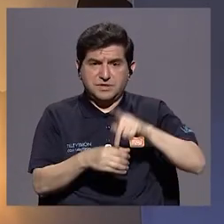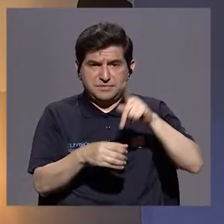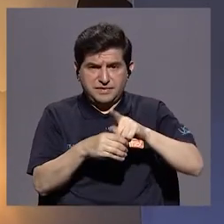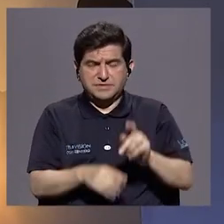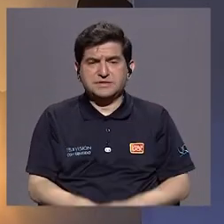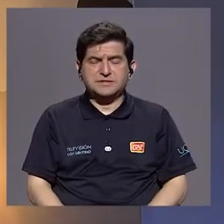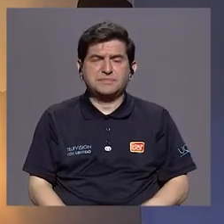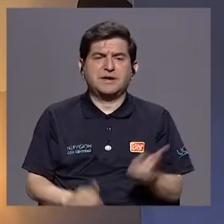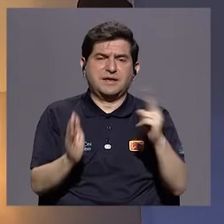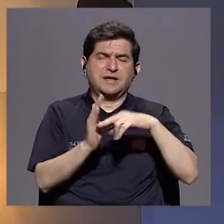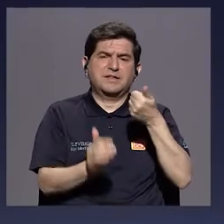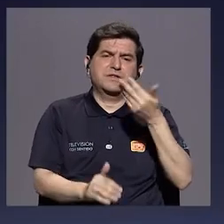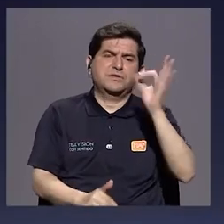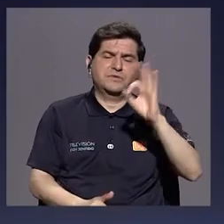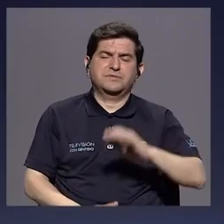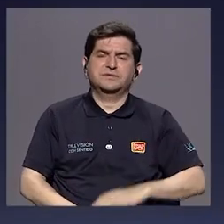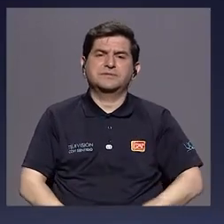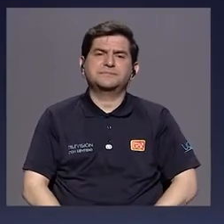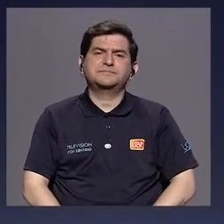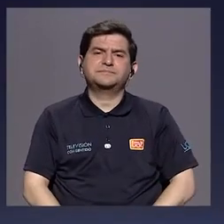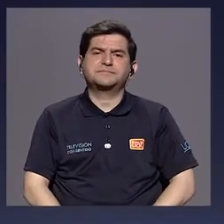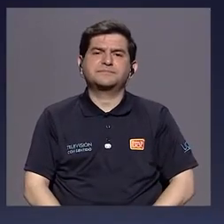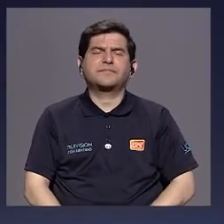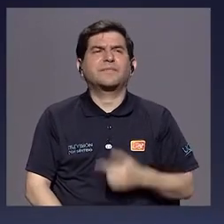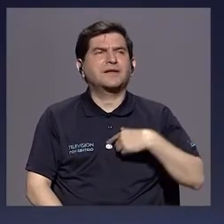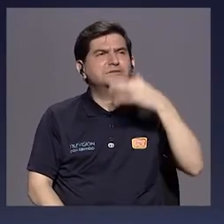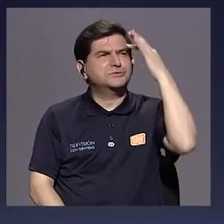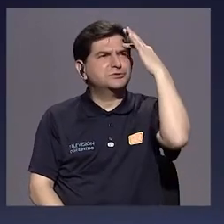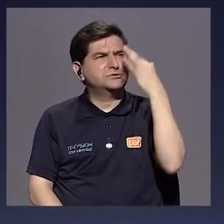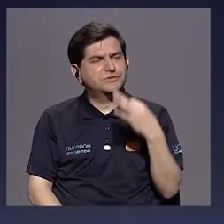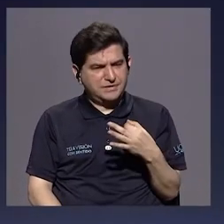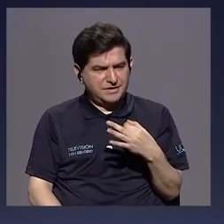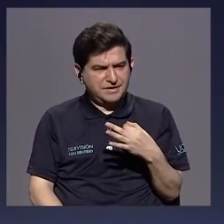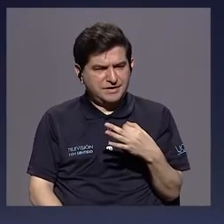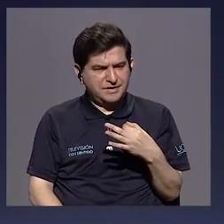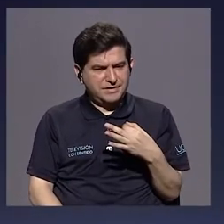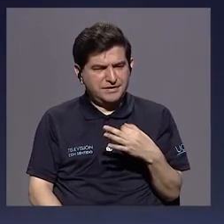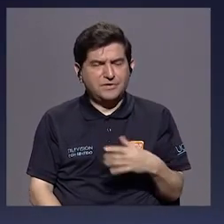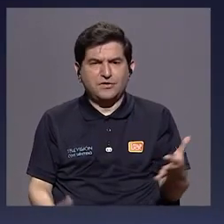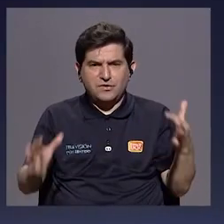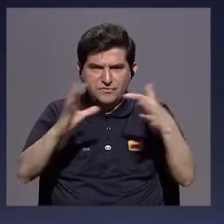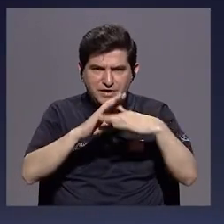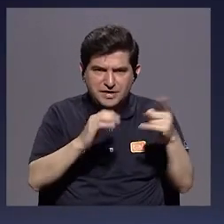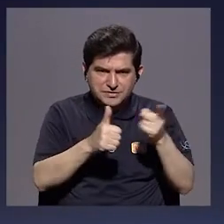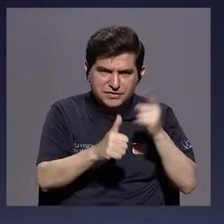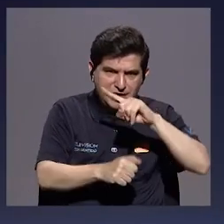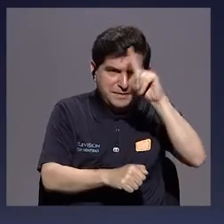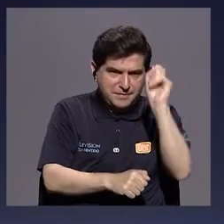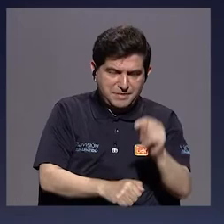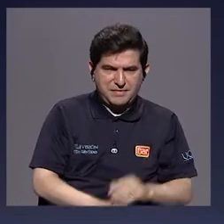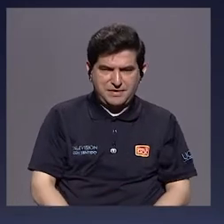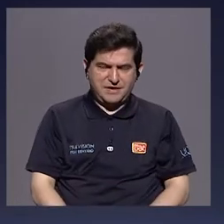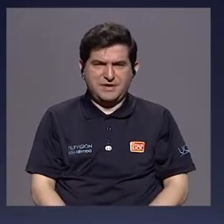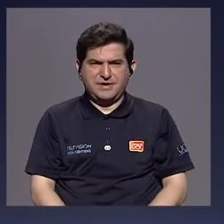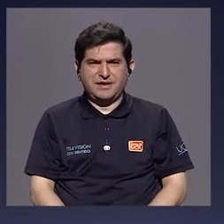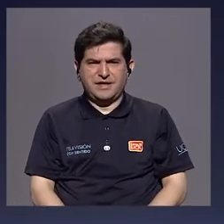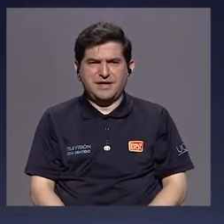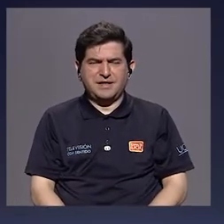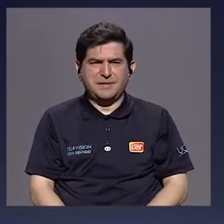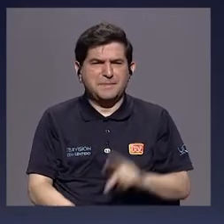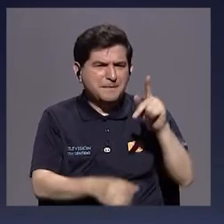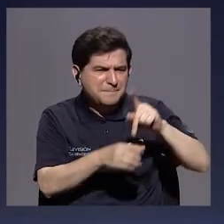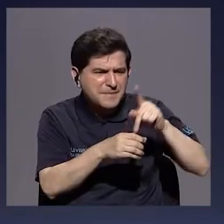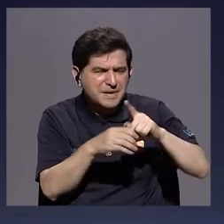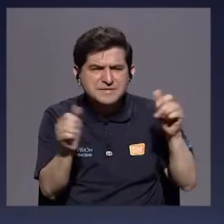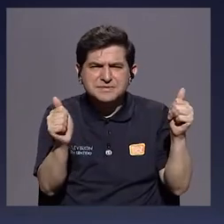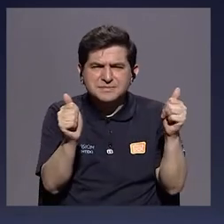bienal en 2019 creo que con respecto a la primera pregunta de qué tanto nos involucramos con